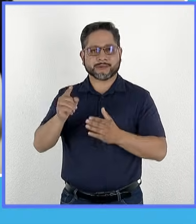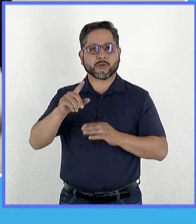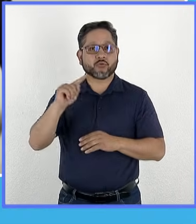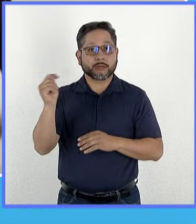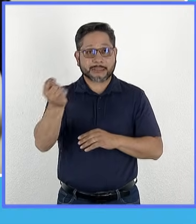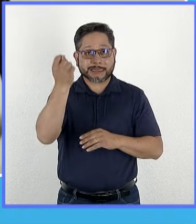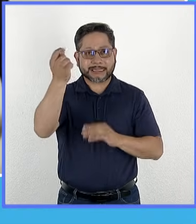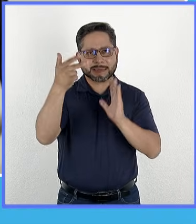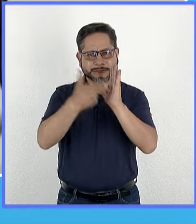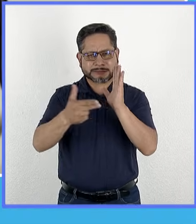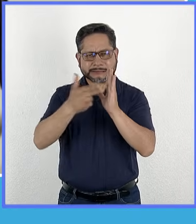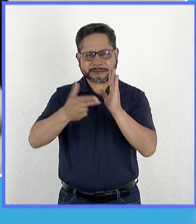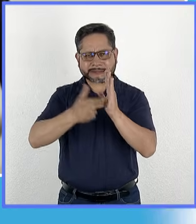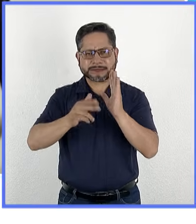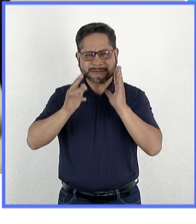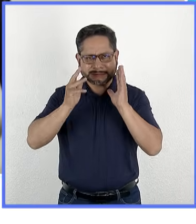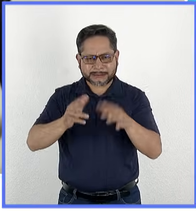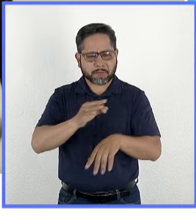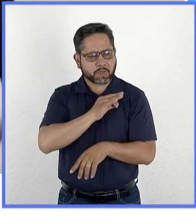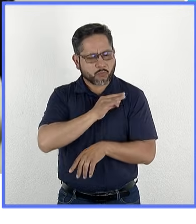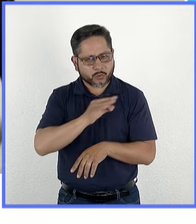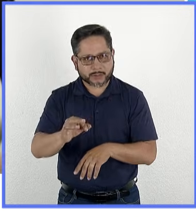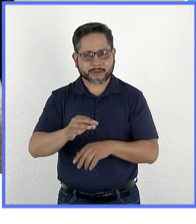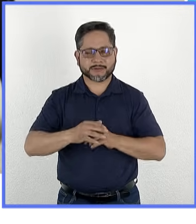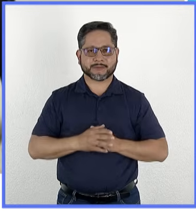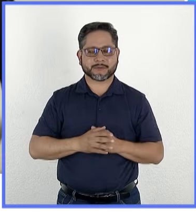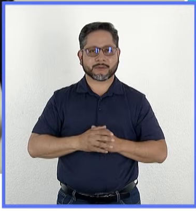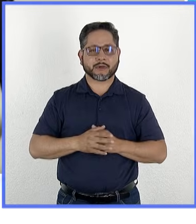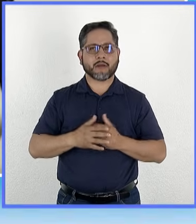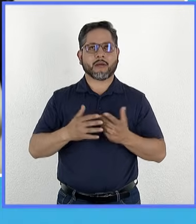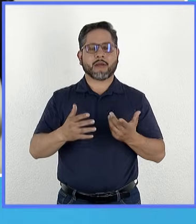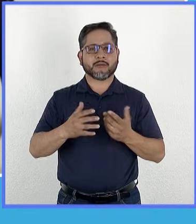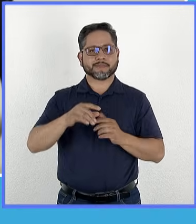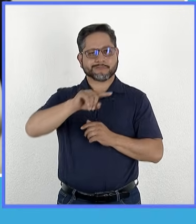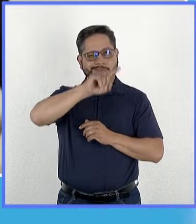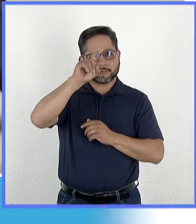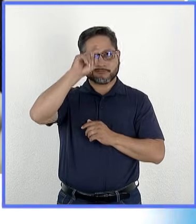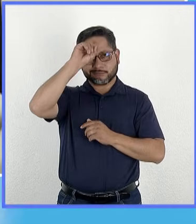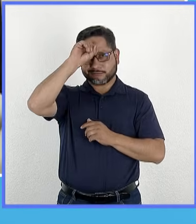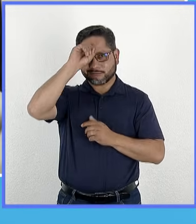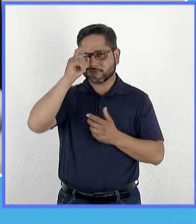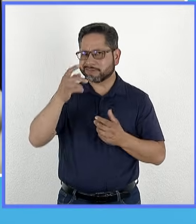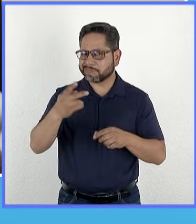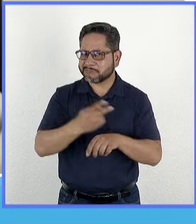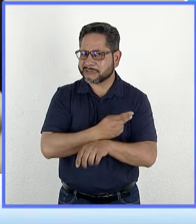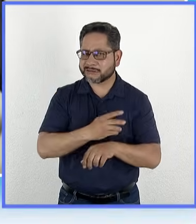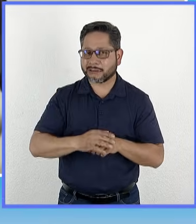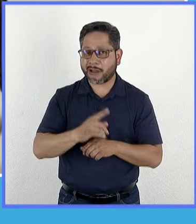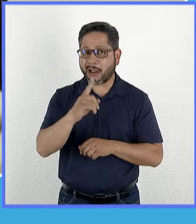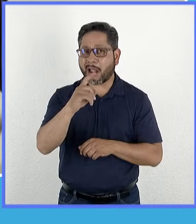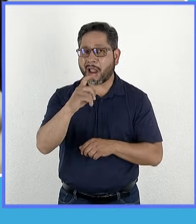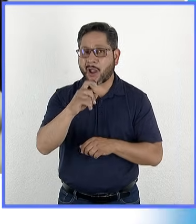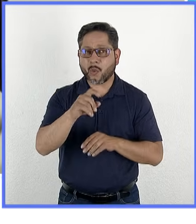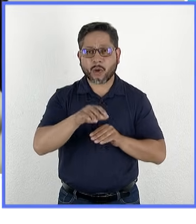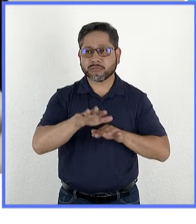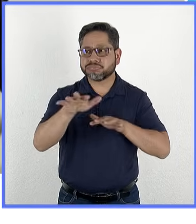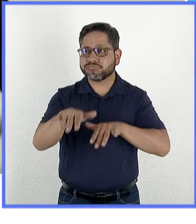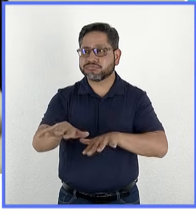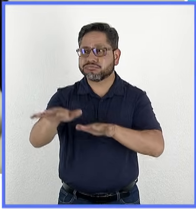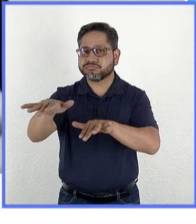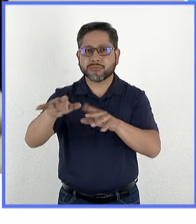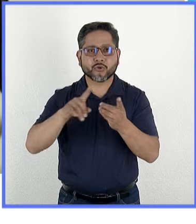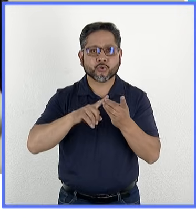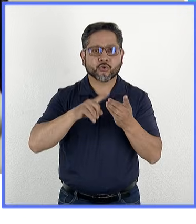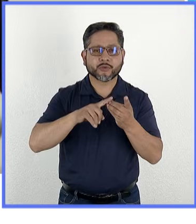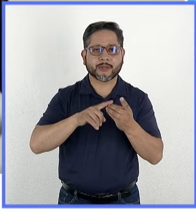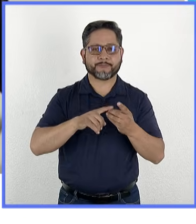nos da la posibilidad en realidad de hacerlo. La pregunta siempre es: ¿de dónde va a salir el agua para este acueducto? En una